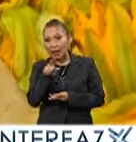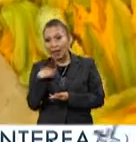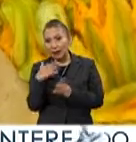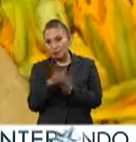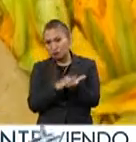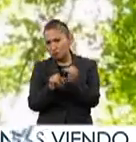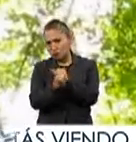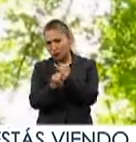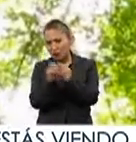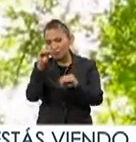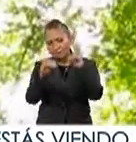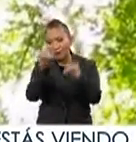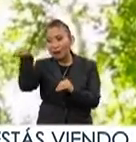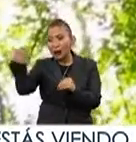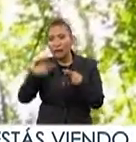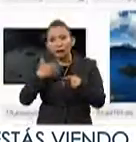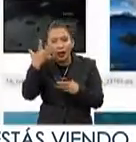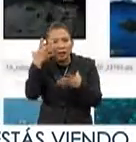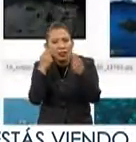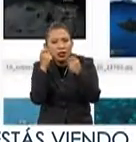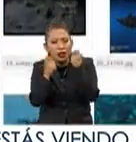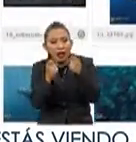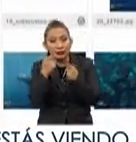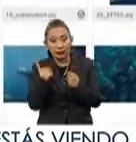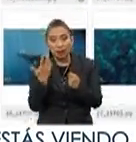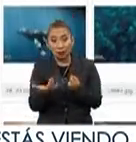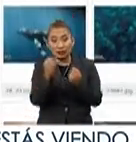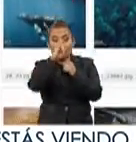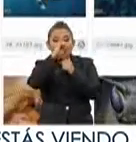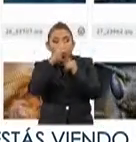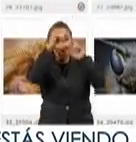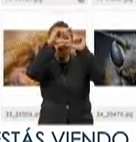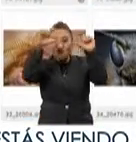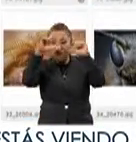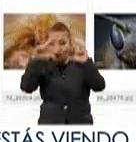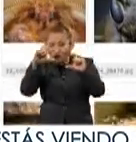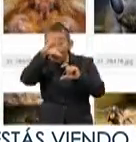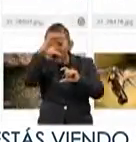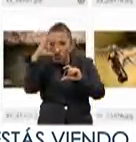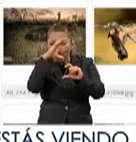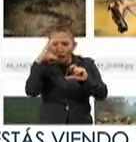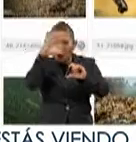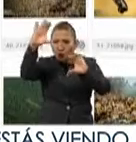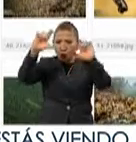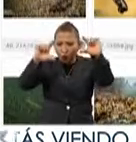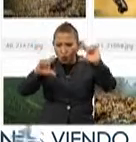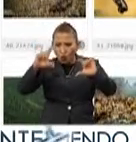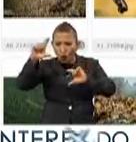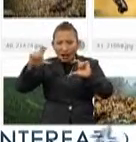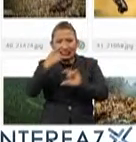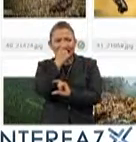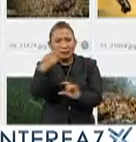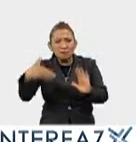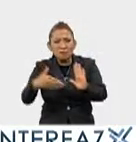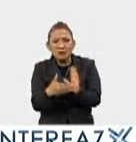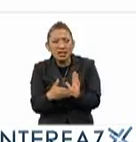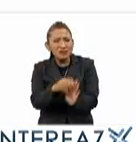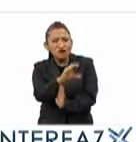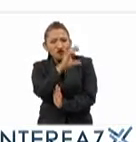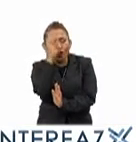página está construida para que la gente aprenda. Tenemos un banco de imágenes que tiene más de